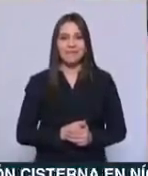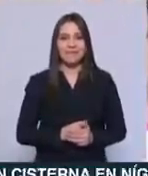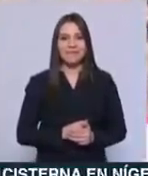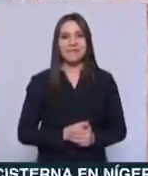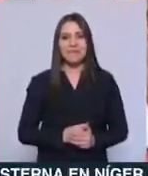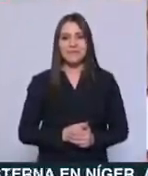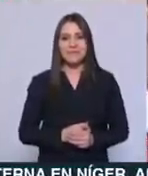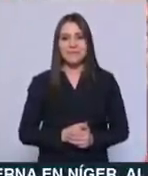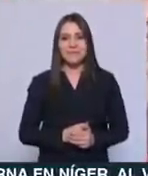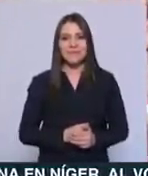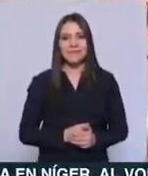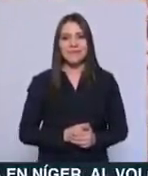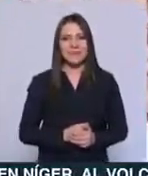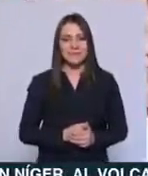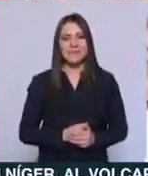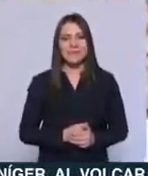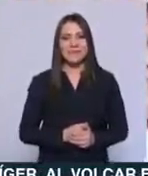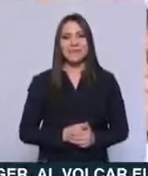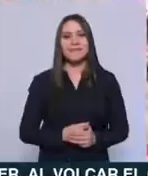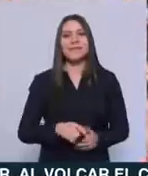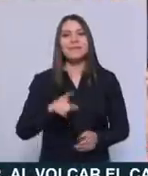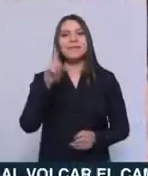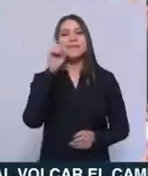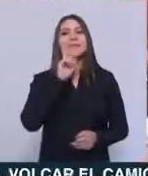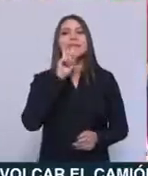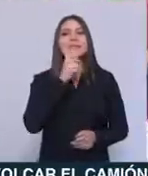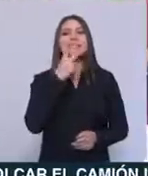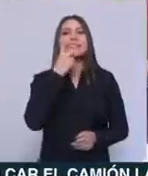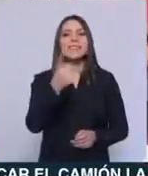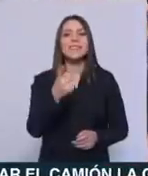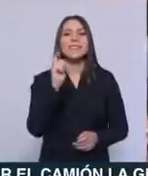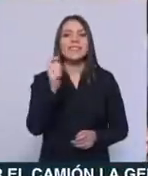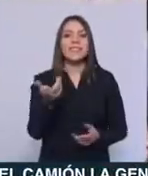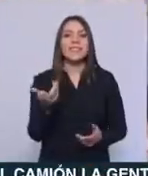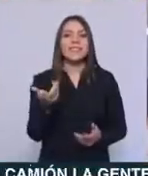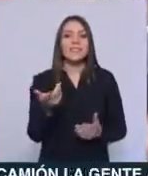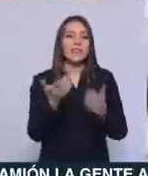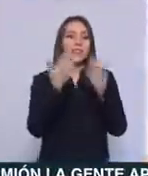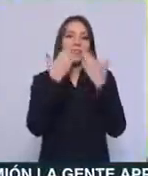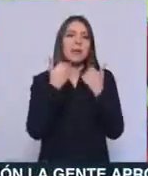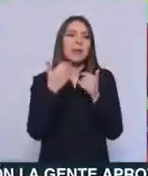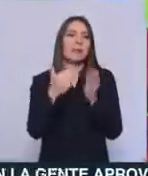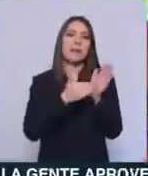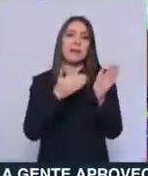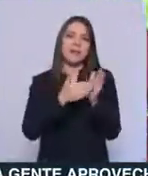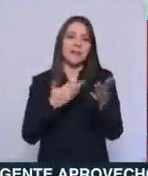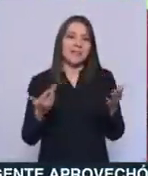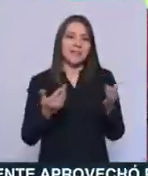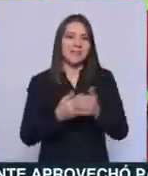Bueno, los señores, ¿cómo me dijo que sin el papel? Sin papel, claro, obvio.